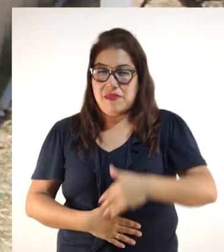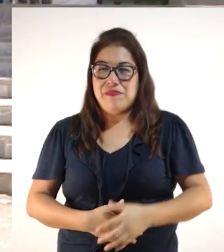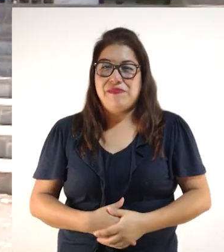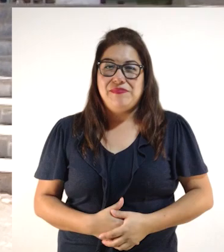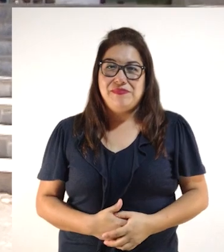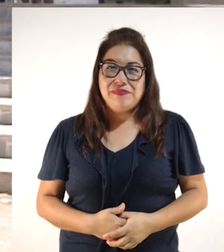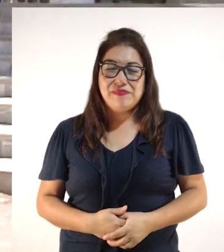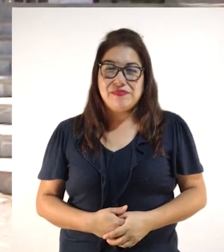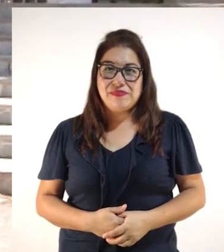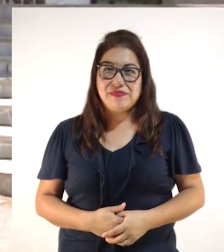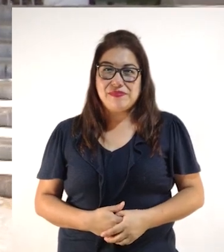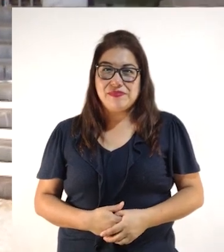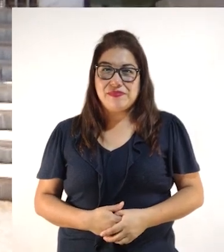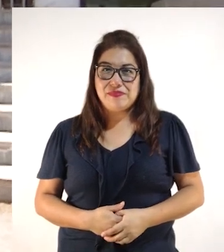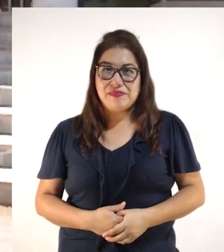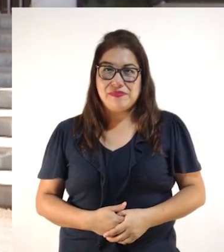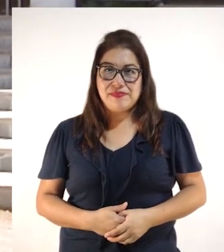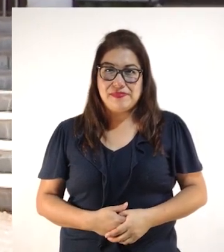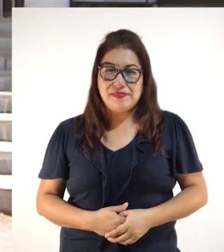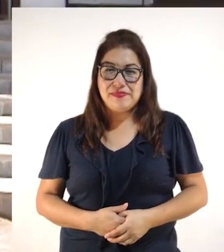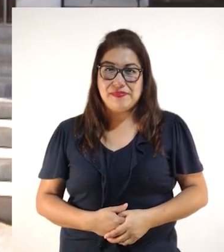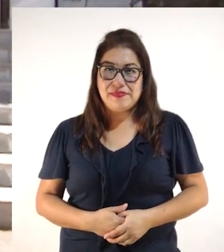físico. Acompáñenos.